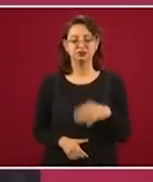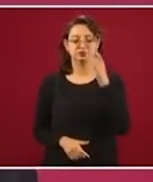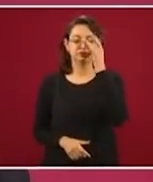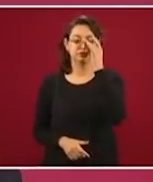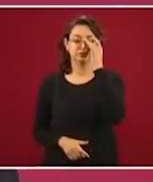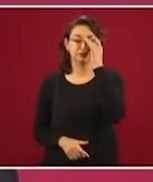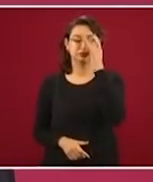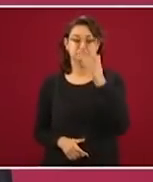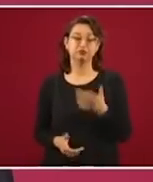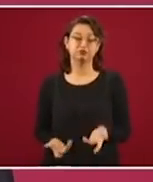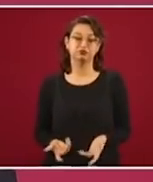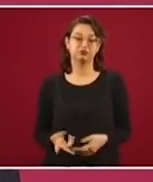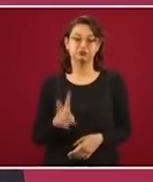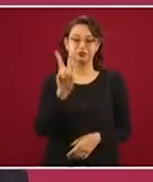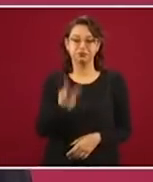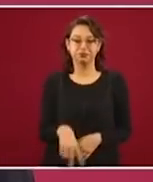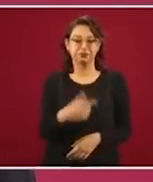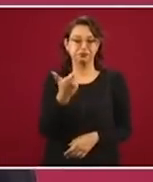Entonces, pues así no alcanza.